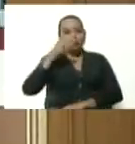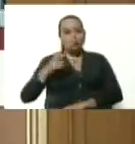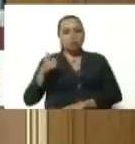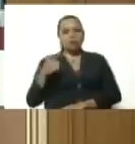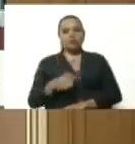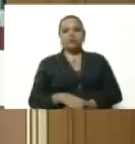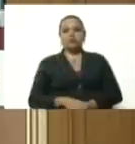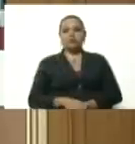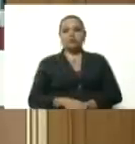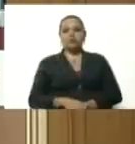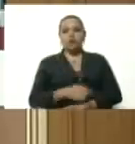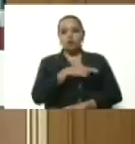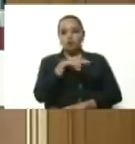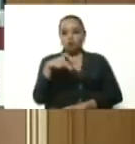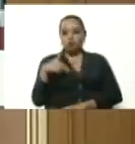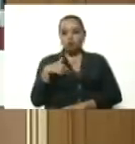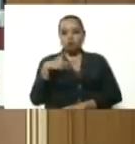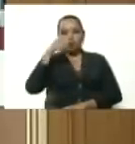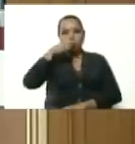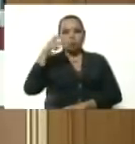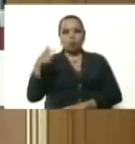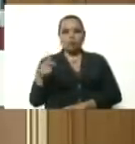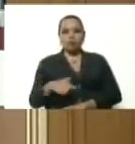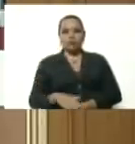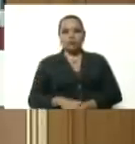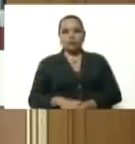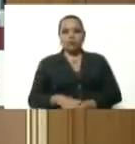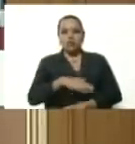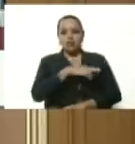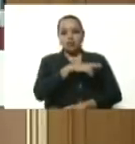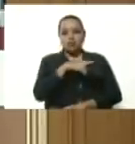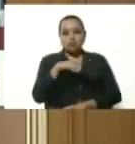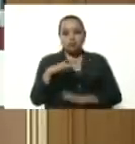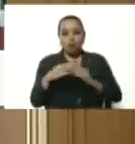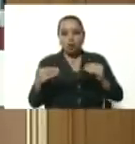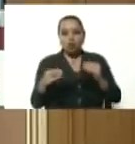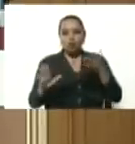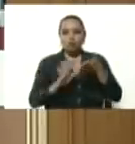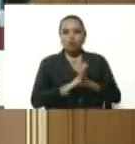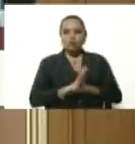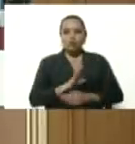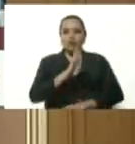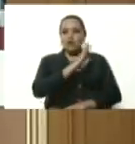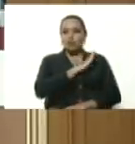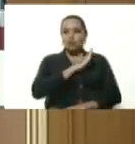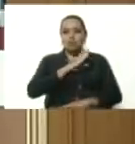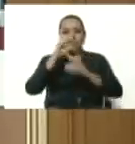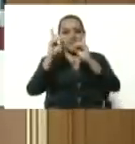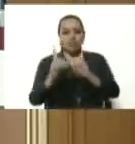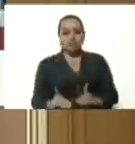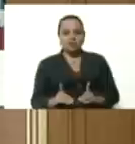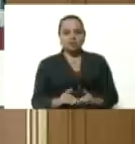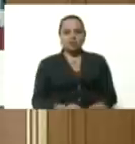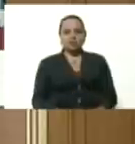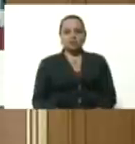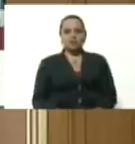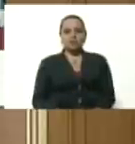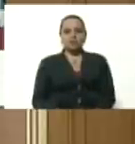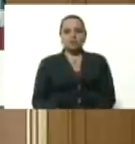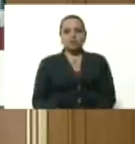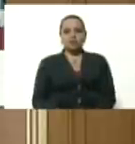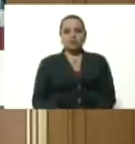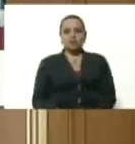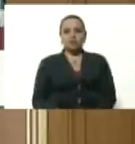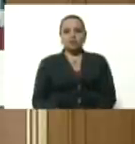caso nosotros como pueblo y nosotras como pueblo, de la autodeterminación,